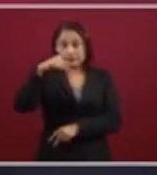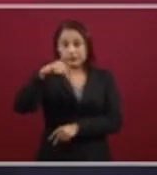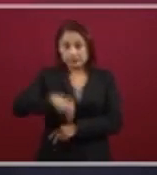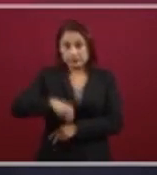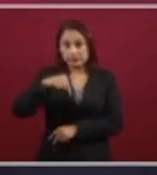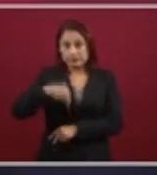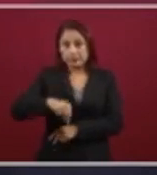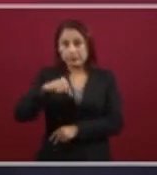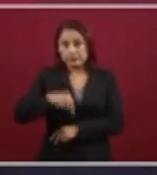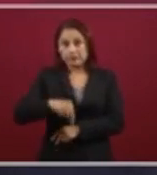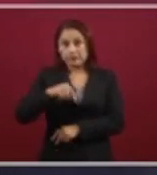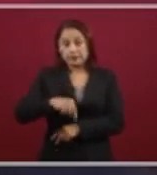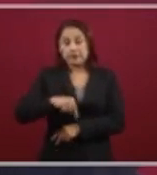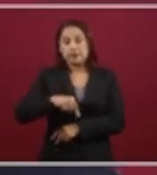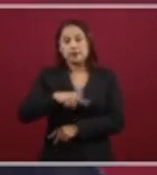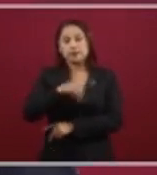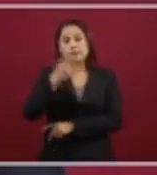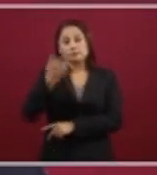el señor Pompeo